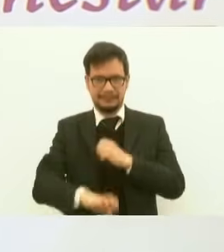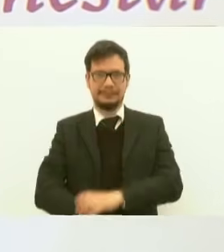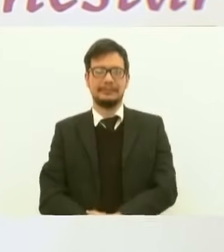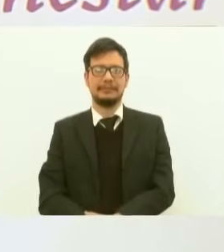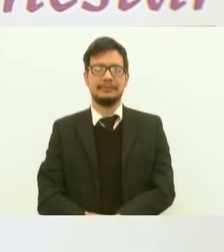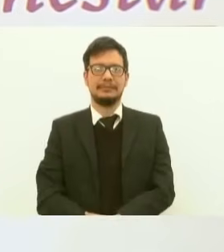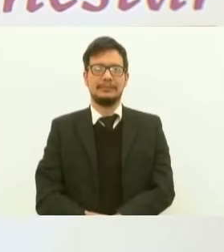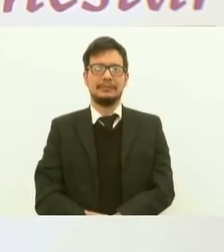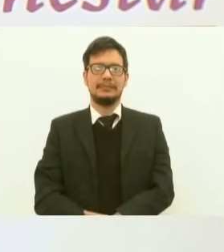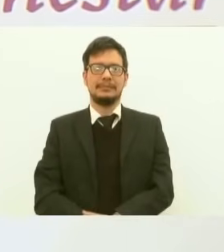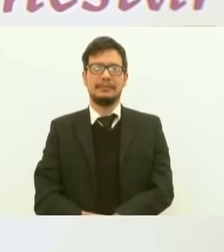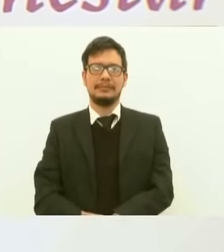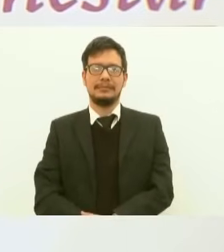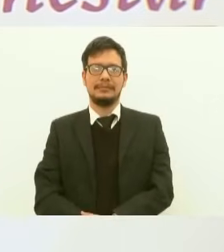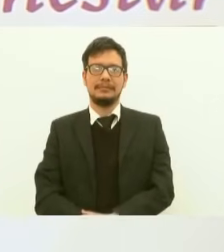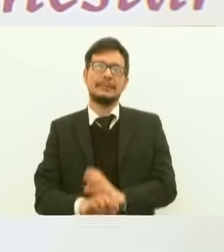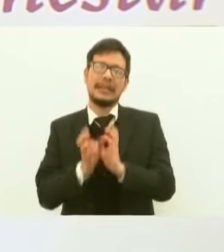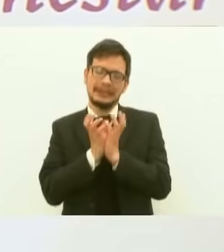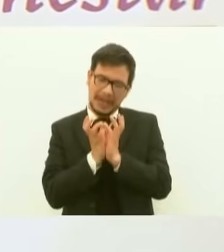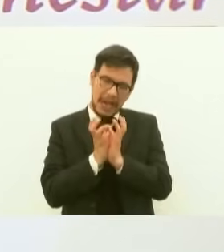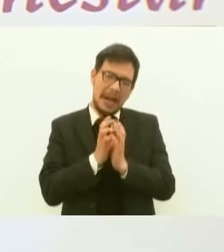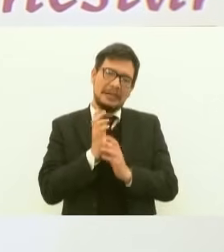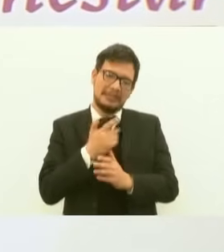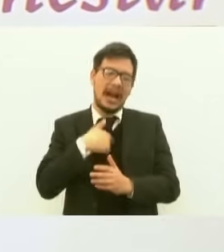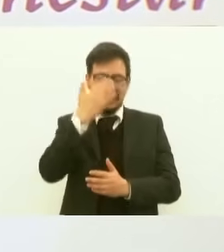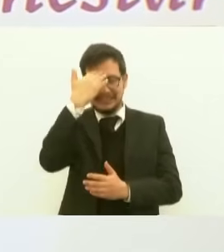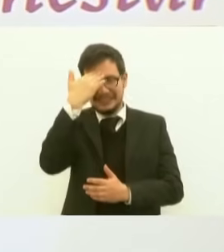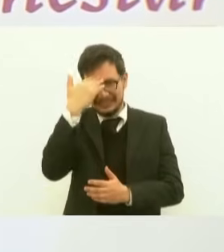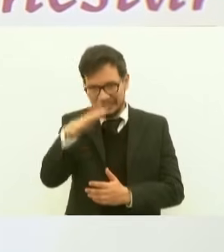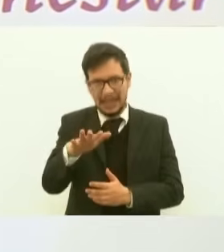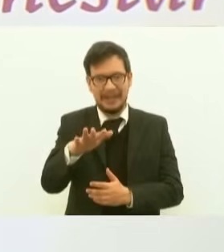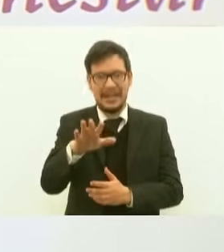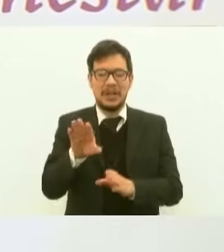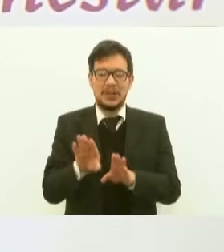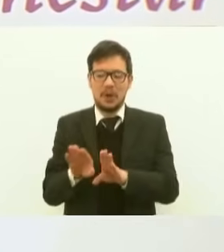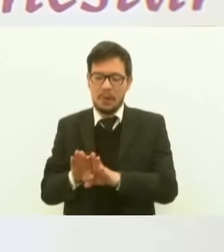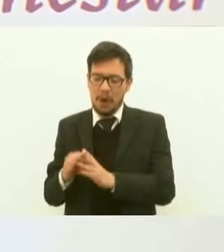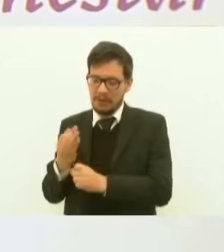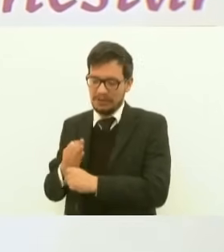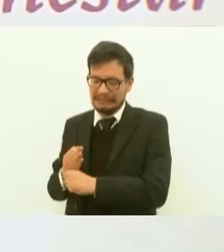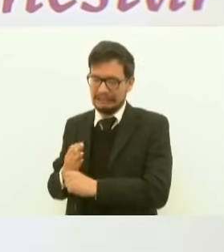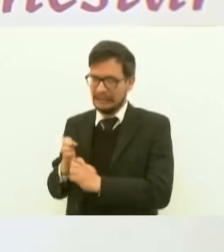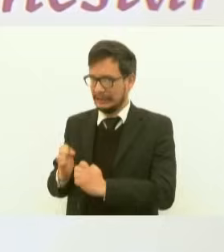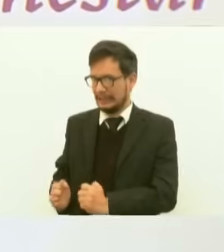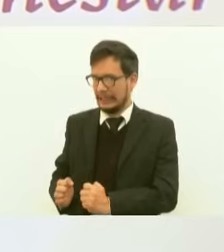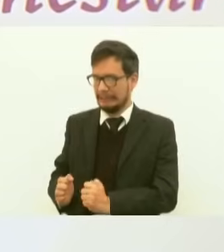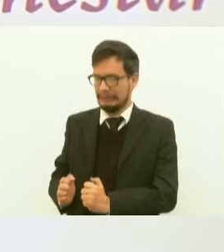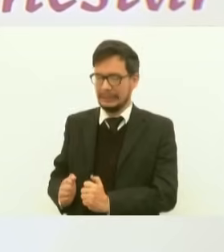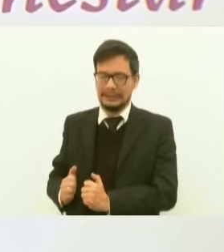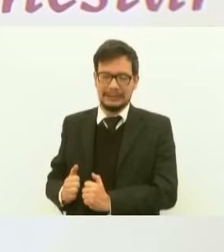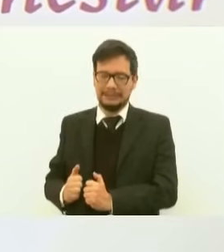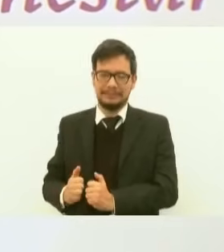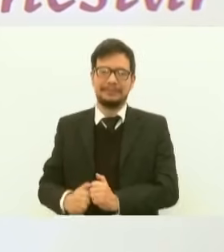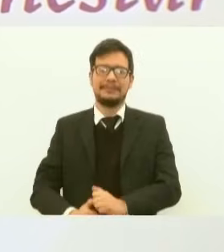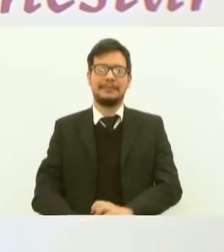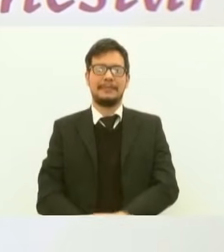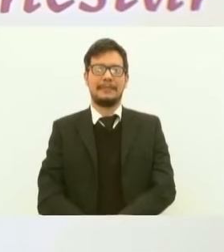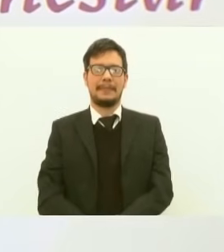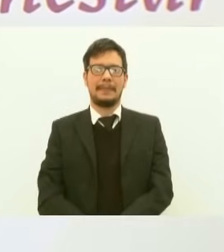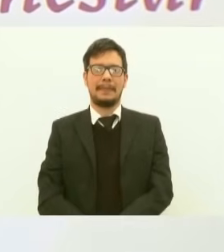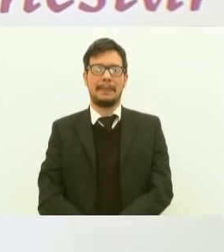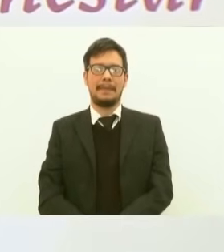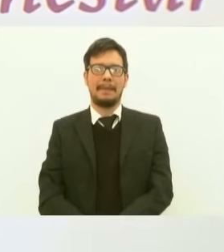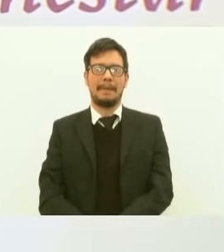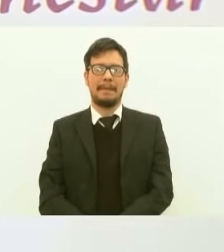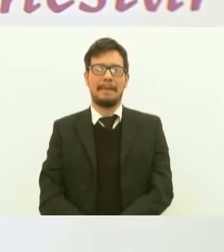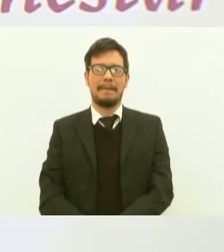que ya saben en qué condiciones lo dejaron. Estamos en eso. Fíjense que desde